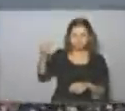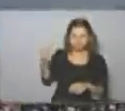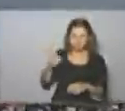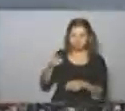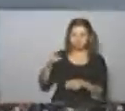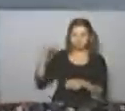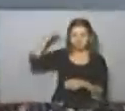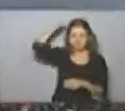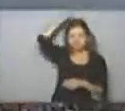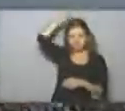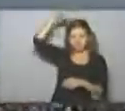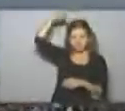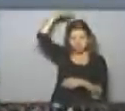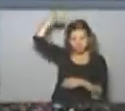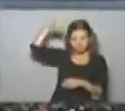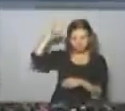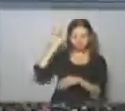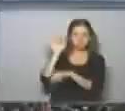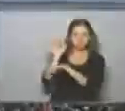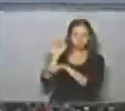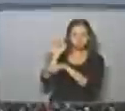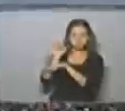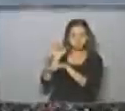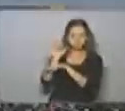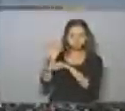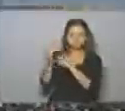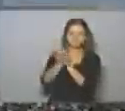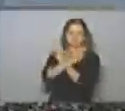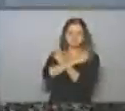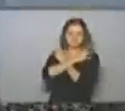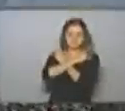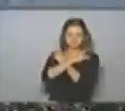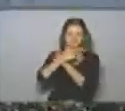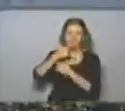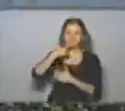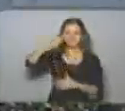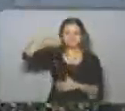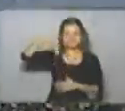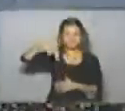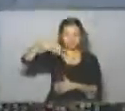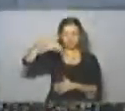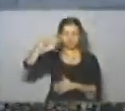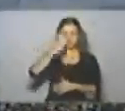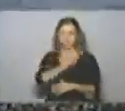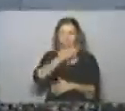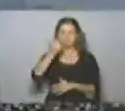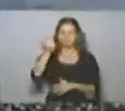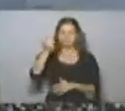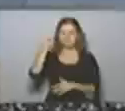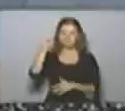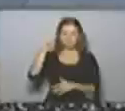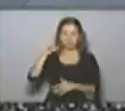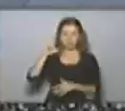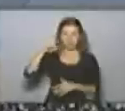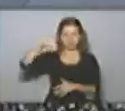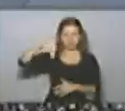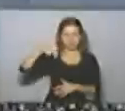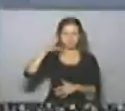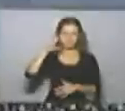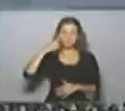Asís, porque Francisco de Asís, en su madurez espiritual, llega a encontrar en